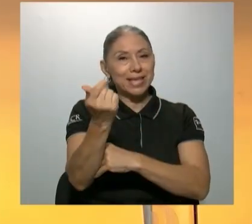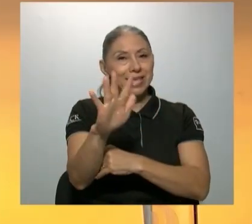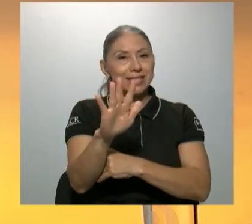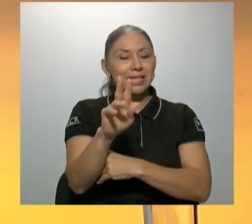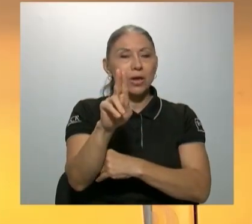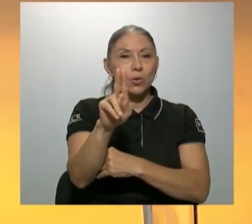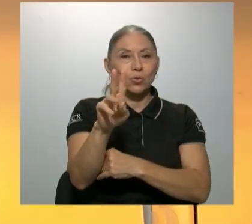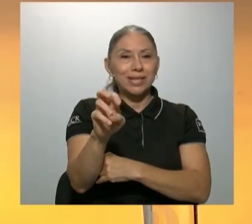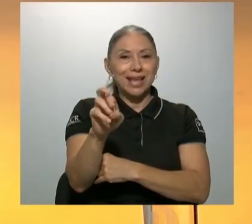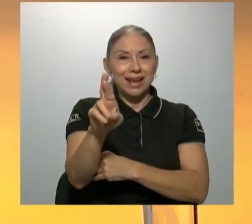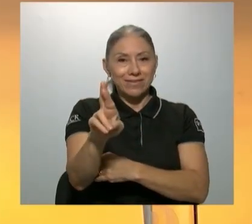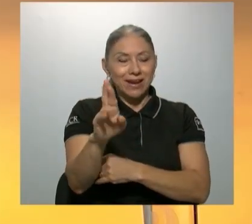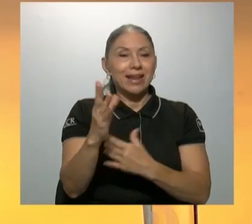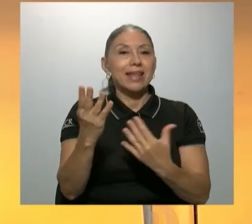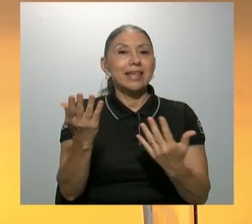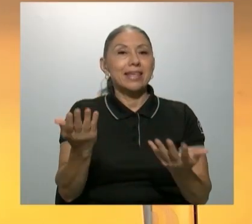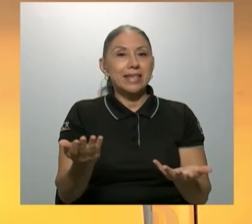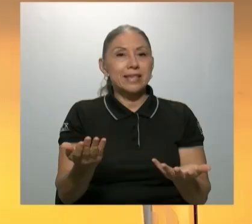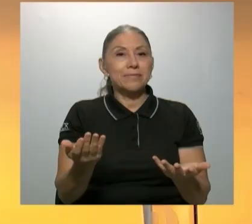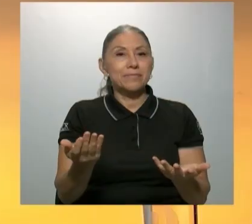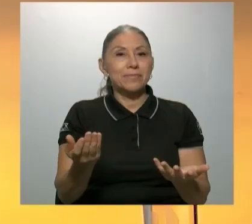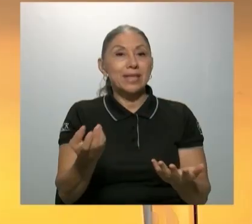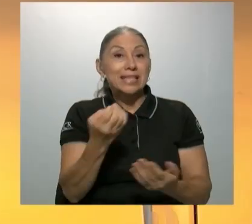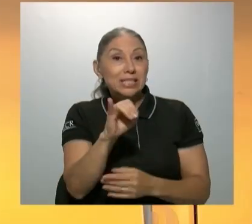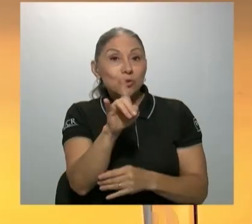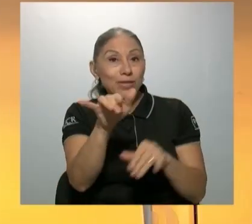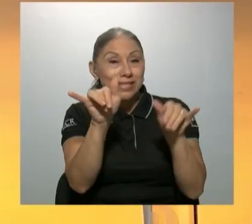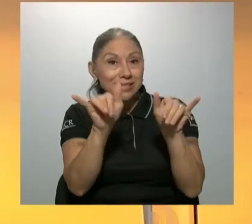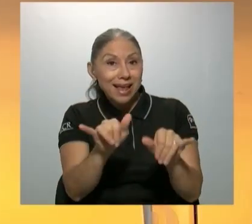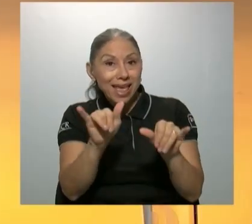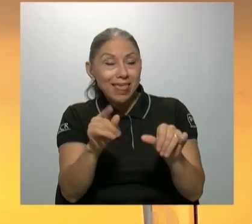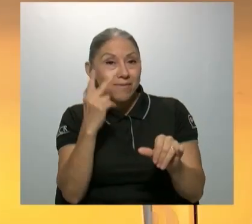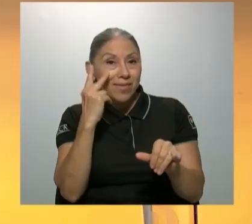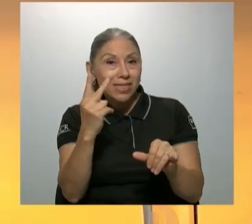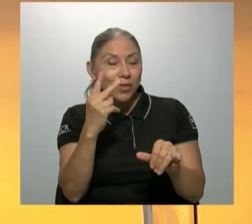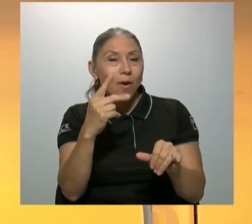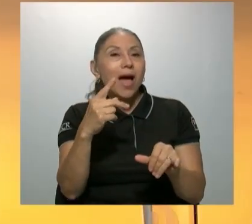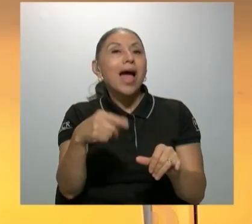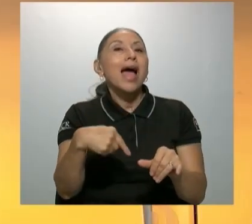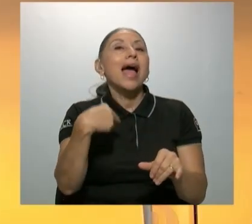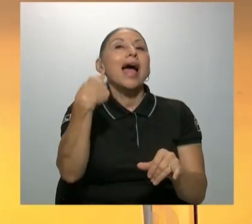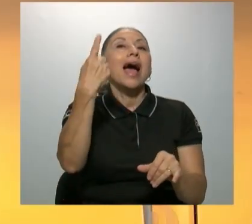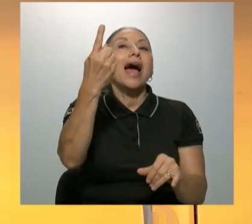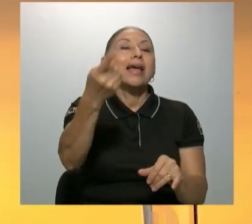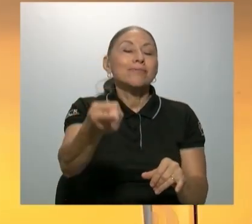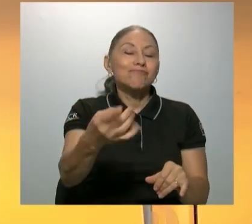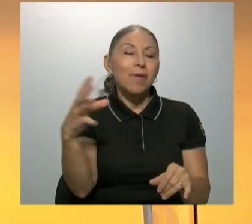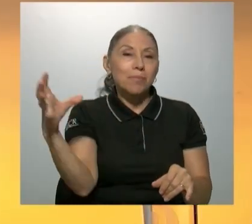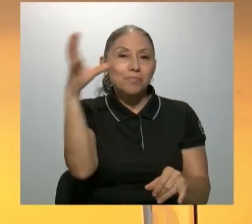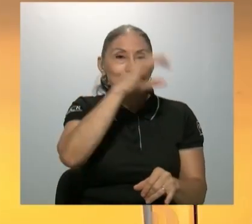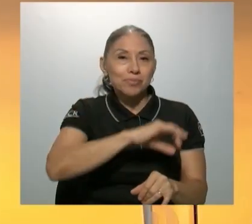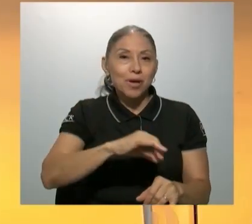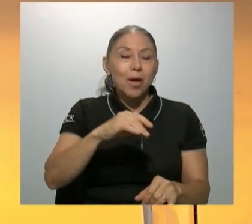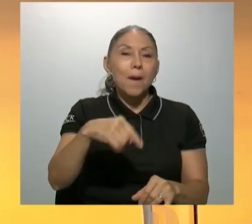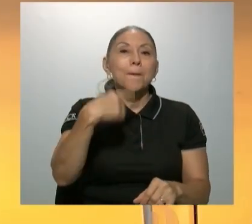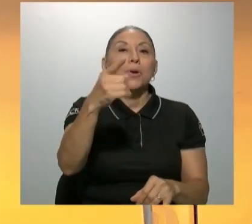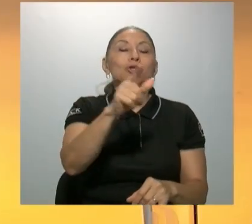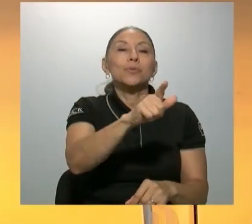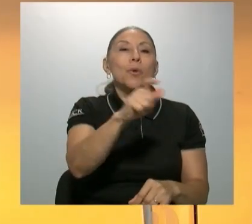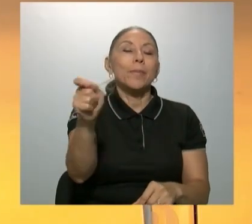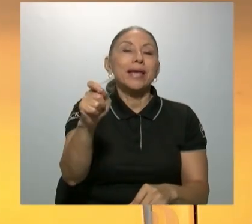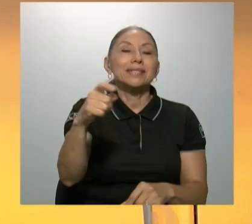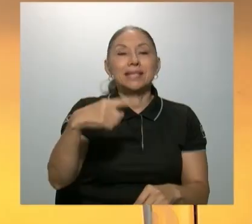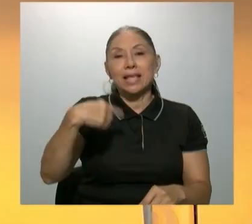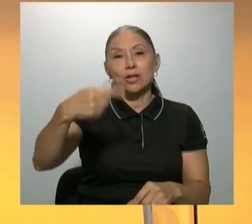y si se quedan encontrarán el próximo mes y en los próximos años, si es que